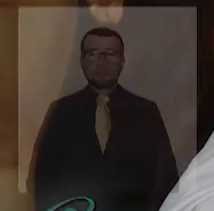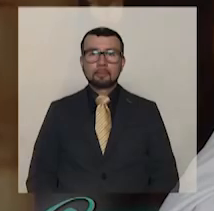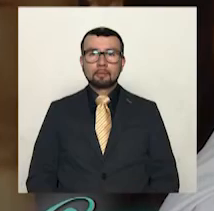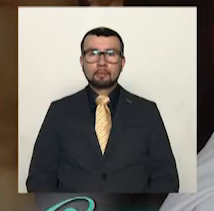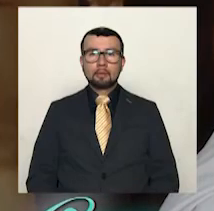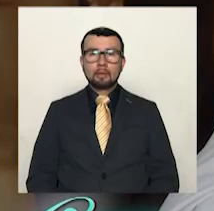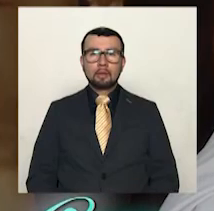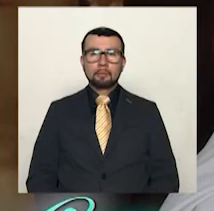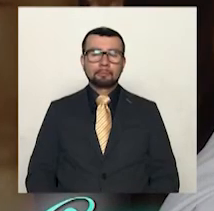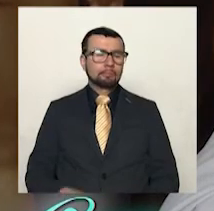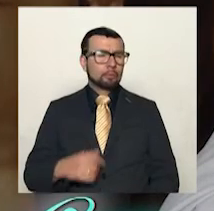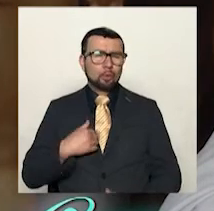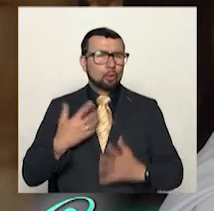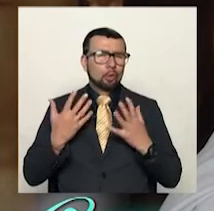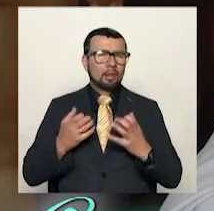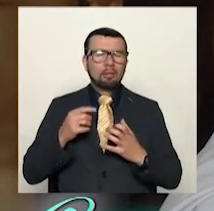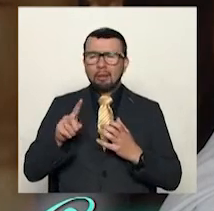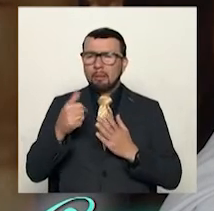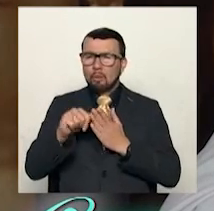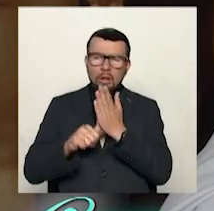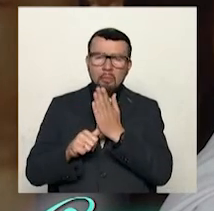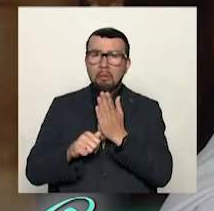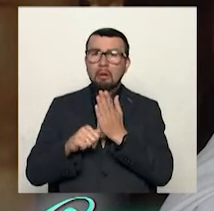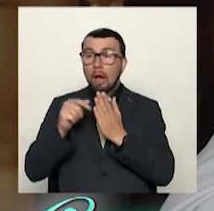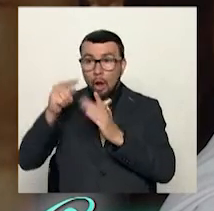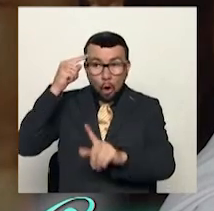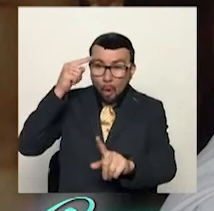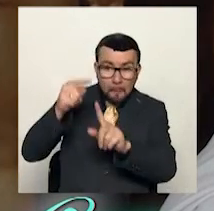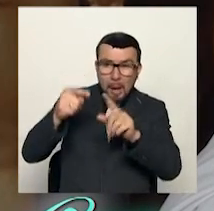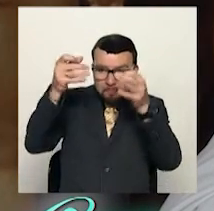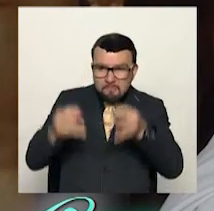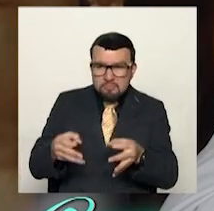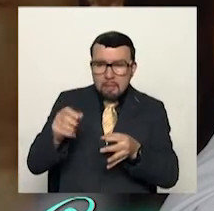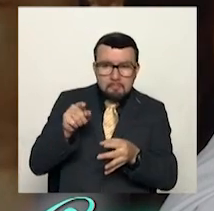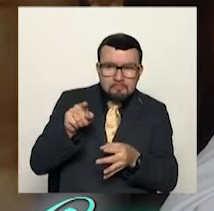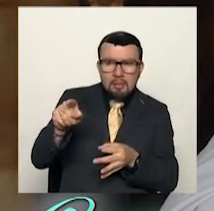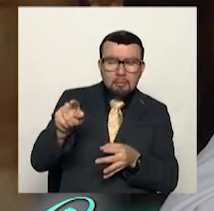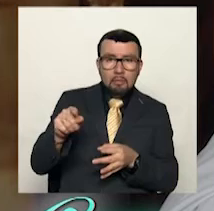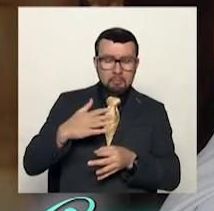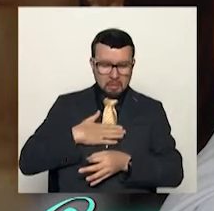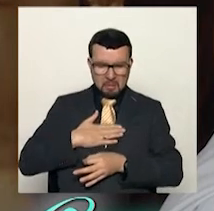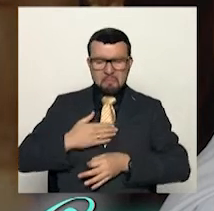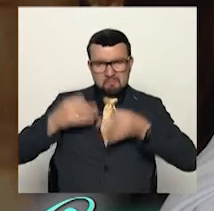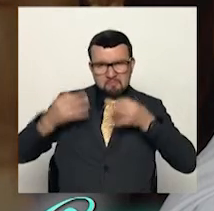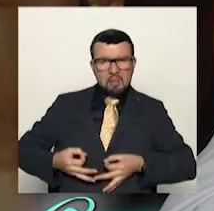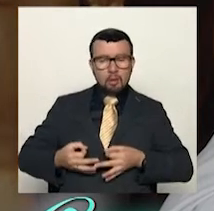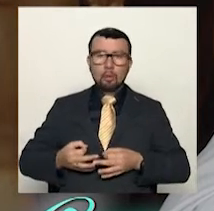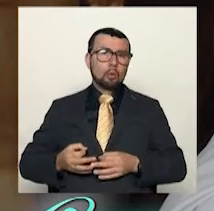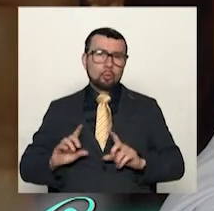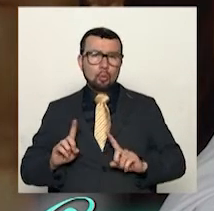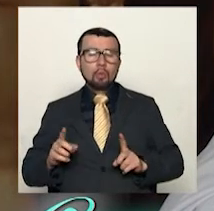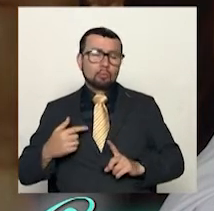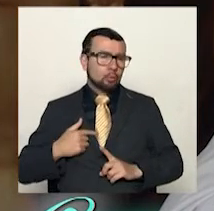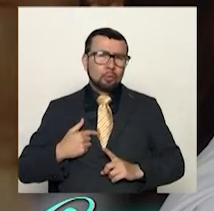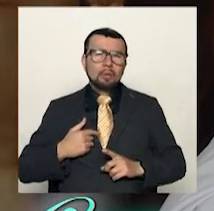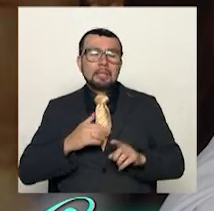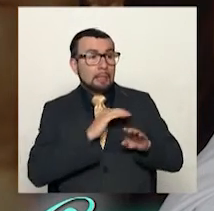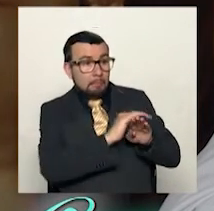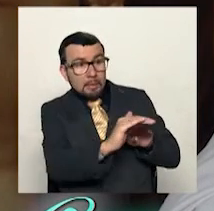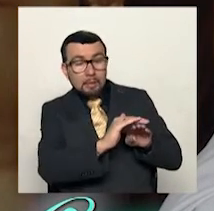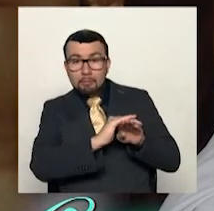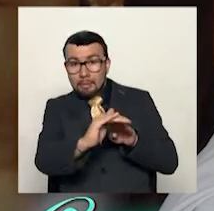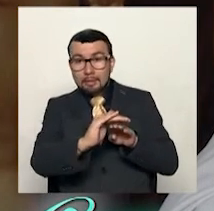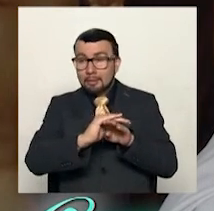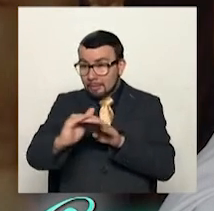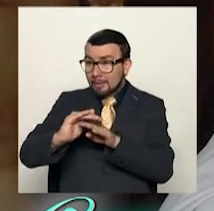Y como no quiero que este programa lo vean direccionado a la persona de Jorge Enrique Rojas, yo siempre invito más médicos, como